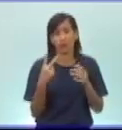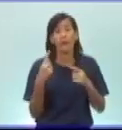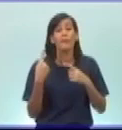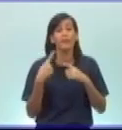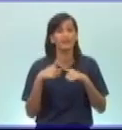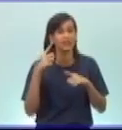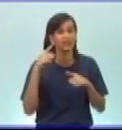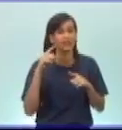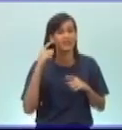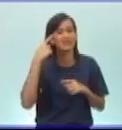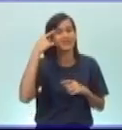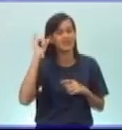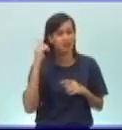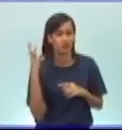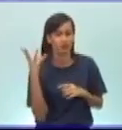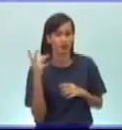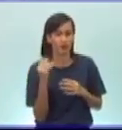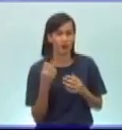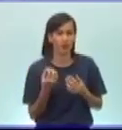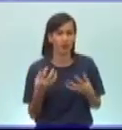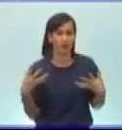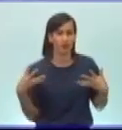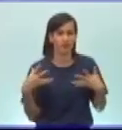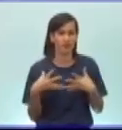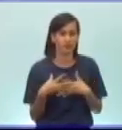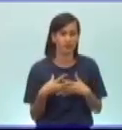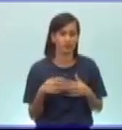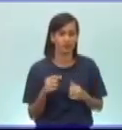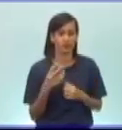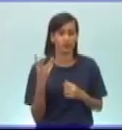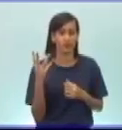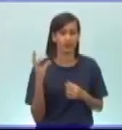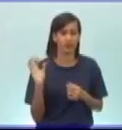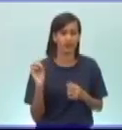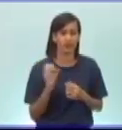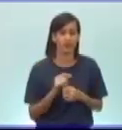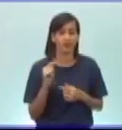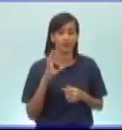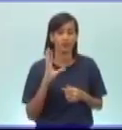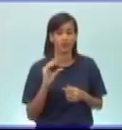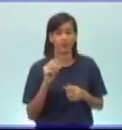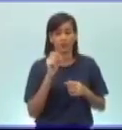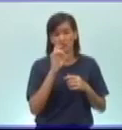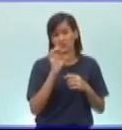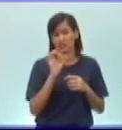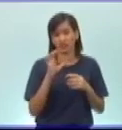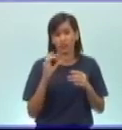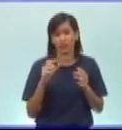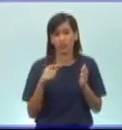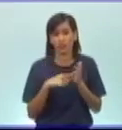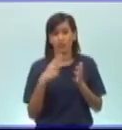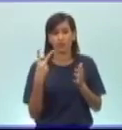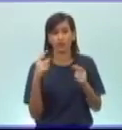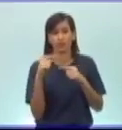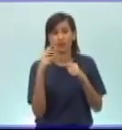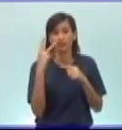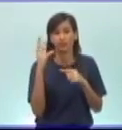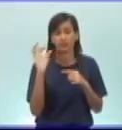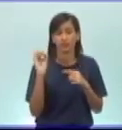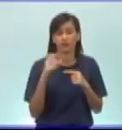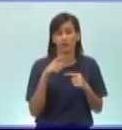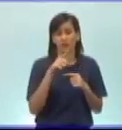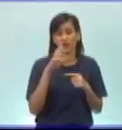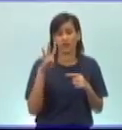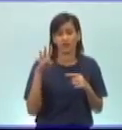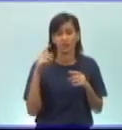múltiplo común entre ellos, el menor, que es el 30, decimos entonces que 15 por 2 es igual a 30, por lo tanto 14